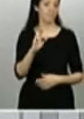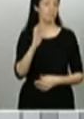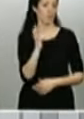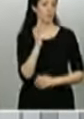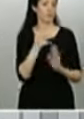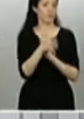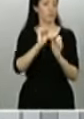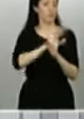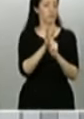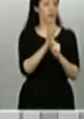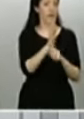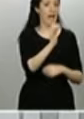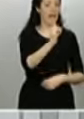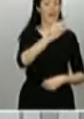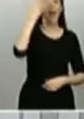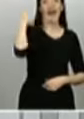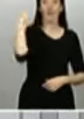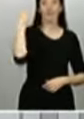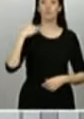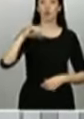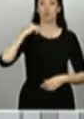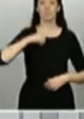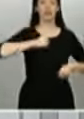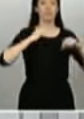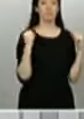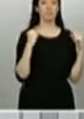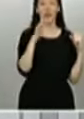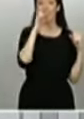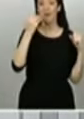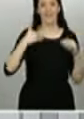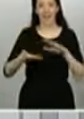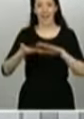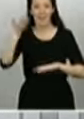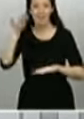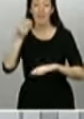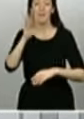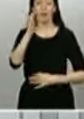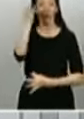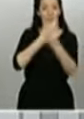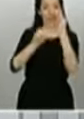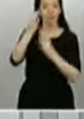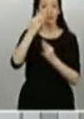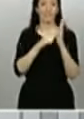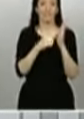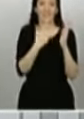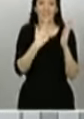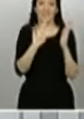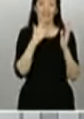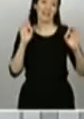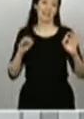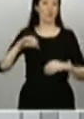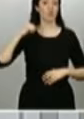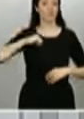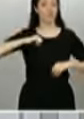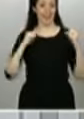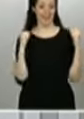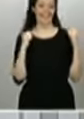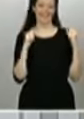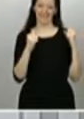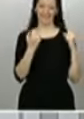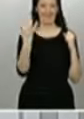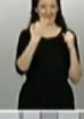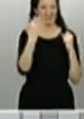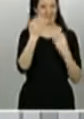del desconfinamiento en toda España. Datos que reflejan una notable caída en cuanto a los nuevos casos de COVID-19 se refiere, ya que